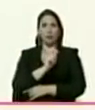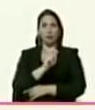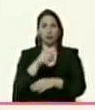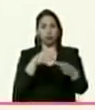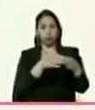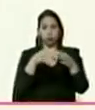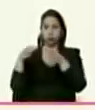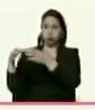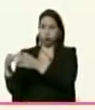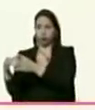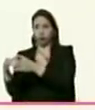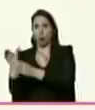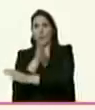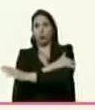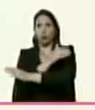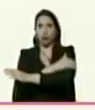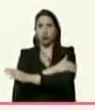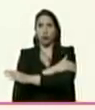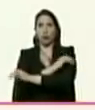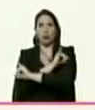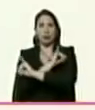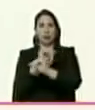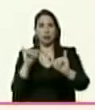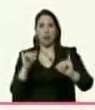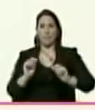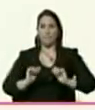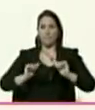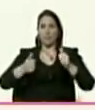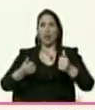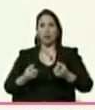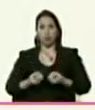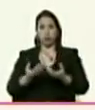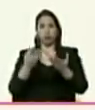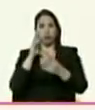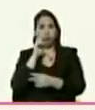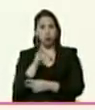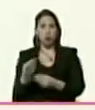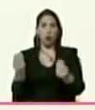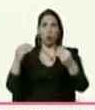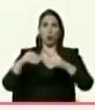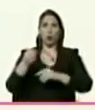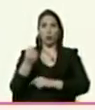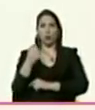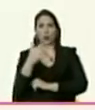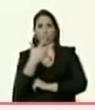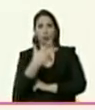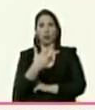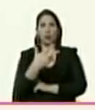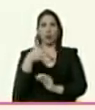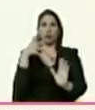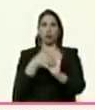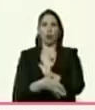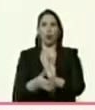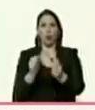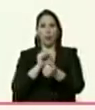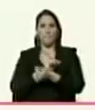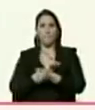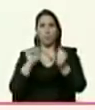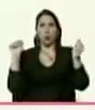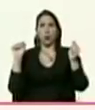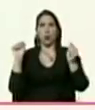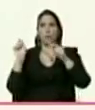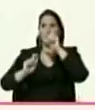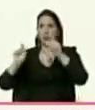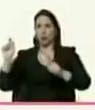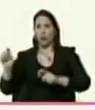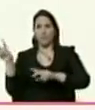importantes de la oposición venezolana. Comienzan a darse estos frutos como parte del acuerdo número 3 que tiene que ver con la excarcelación de